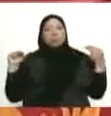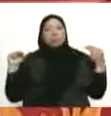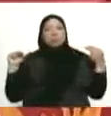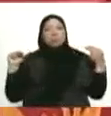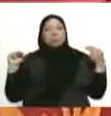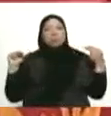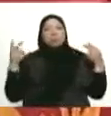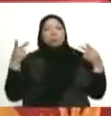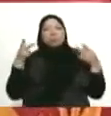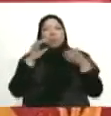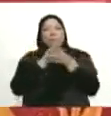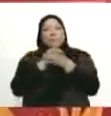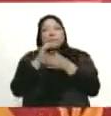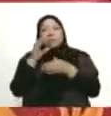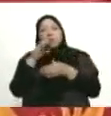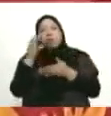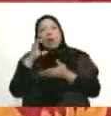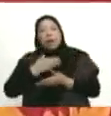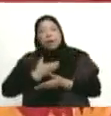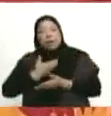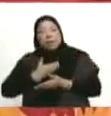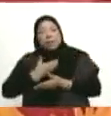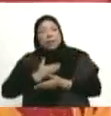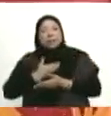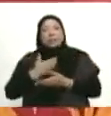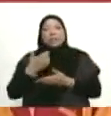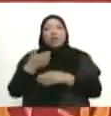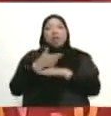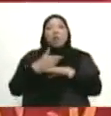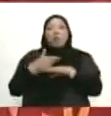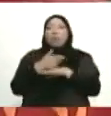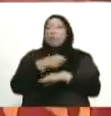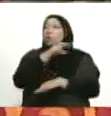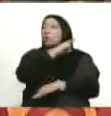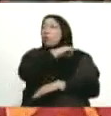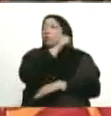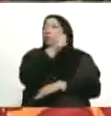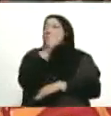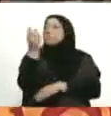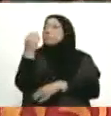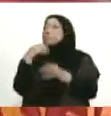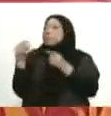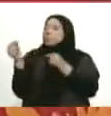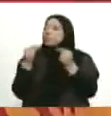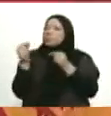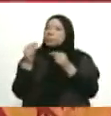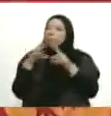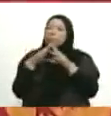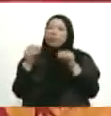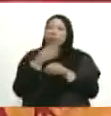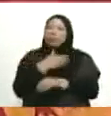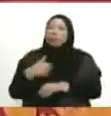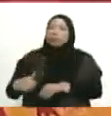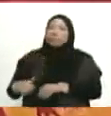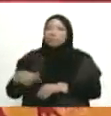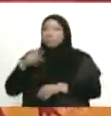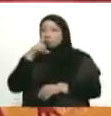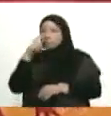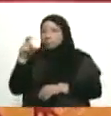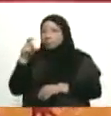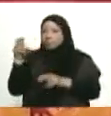Compañero Nahum, compañera Carmen, vamos a organizar. Esta semana yo les entrego, una vez discutida y entregada al presidente para su